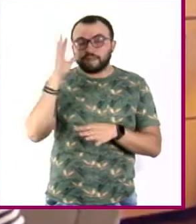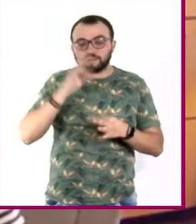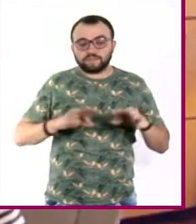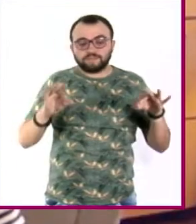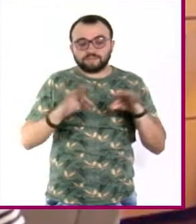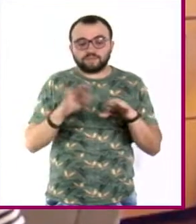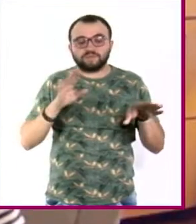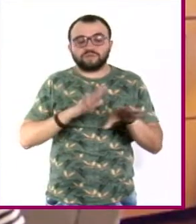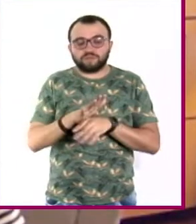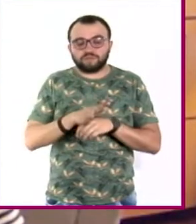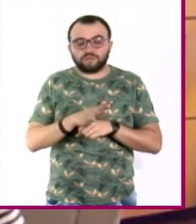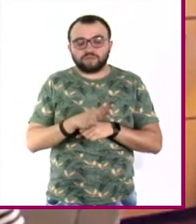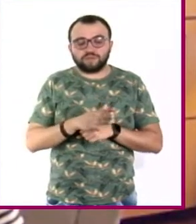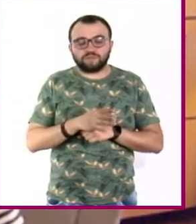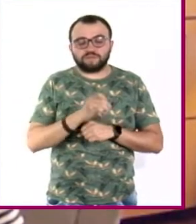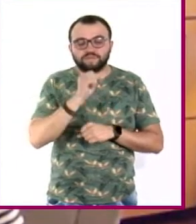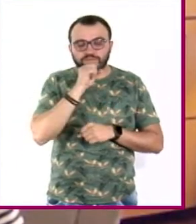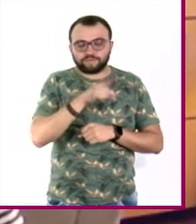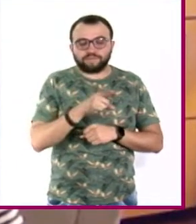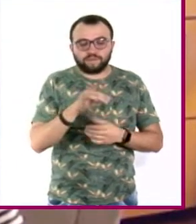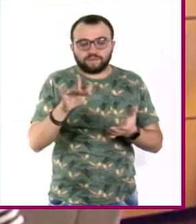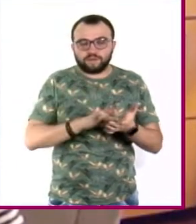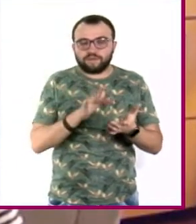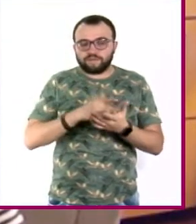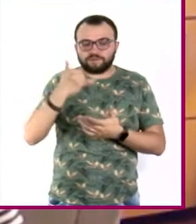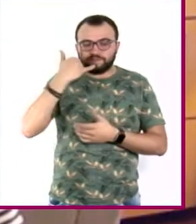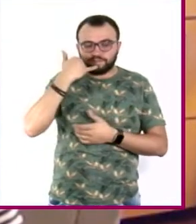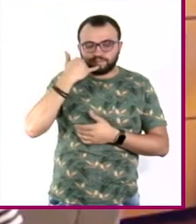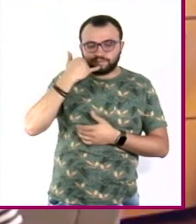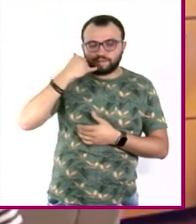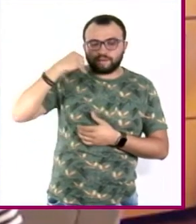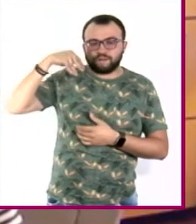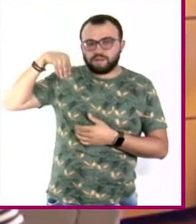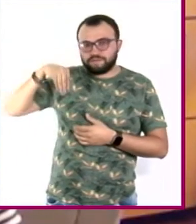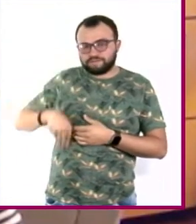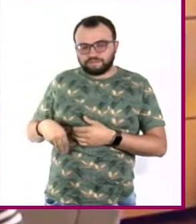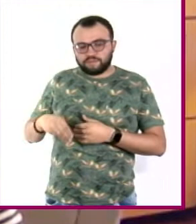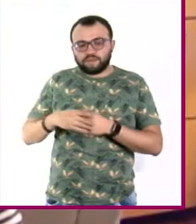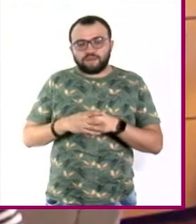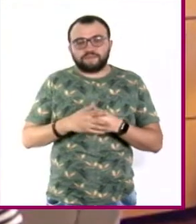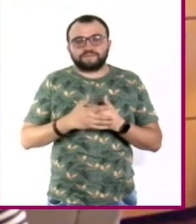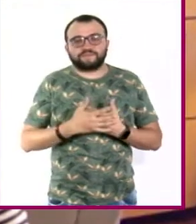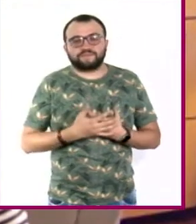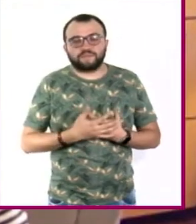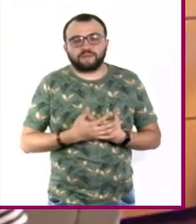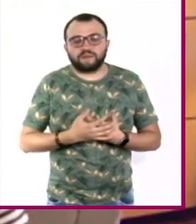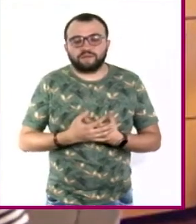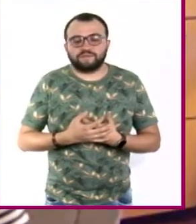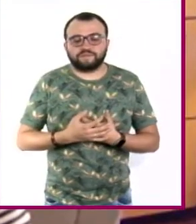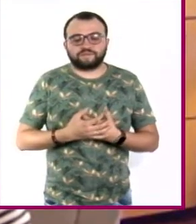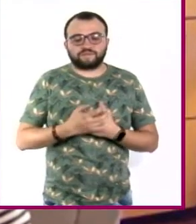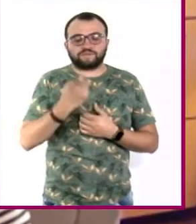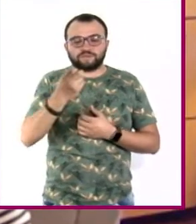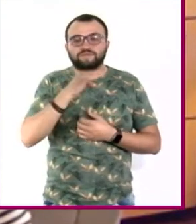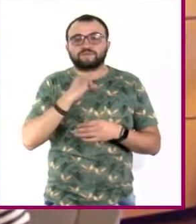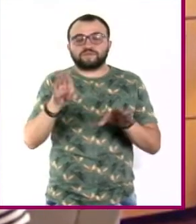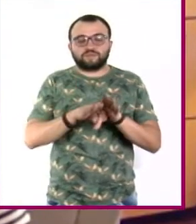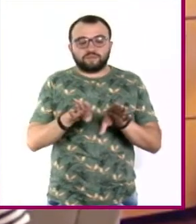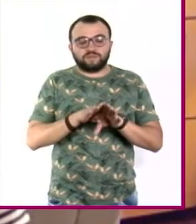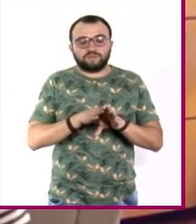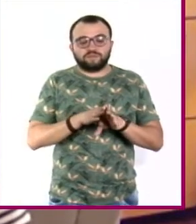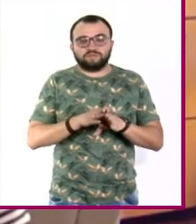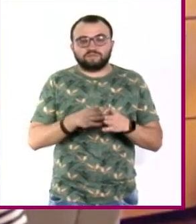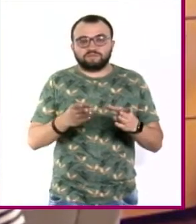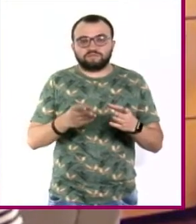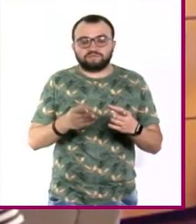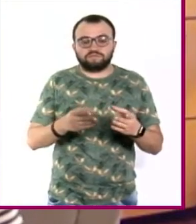este tránsito a los dispositivos portátiles como los celulares. Y la forma que actualmente se interactúan los